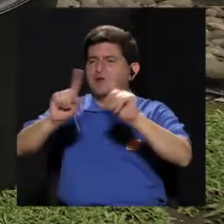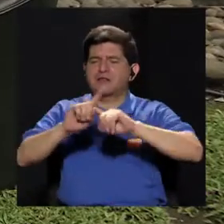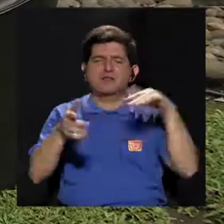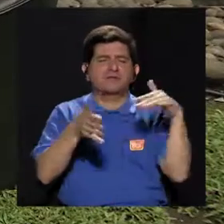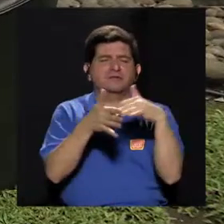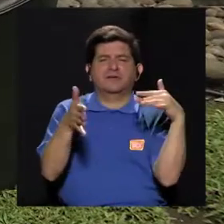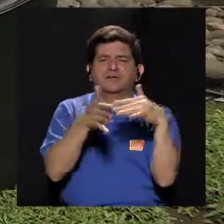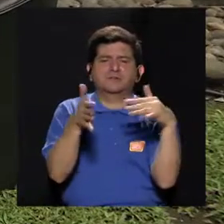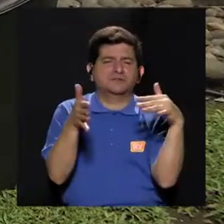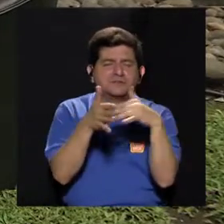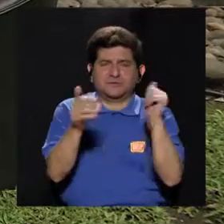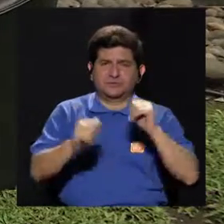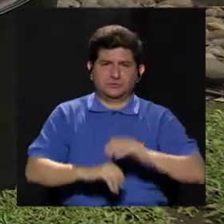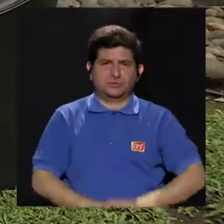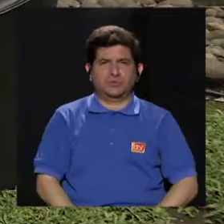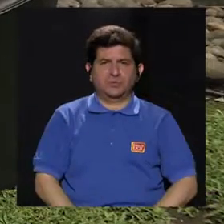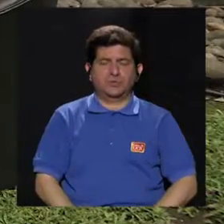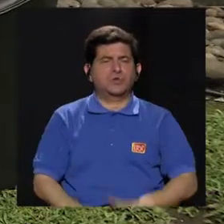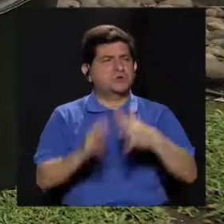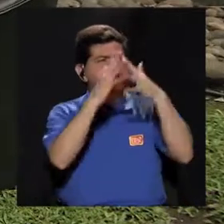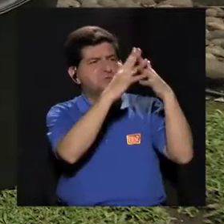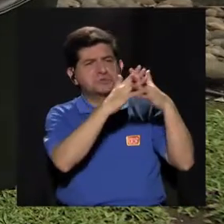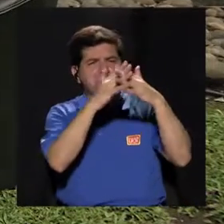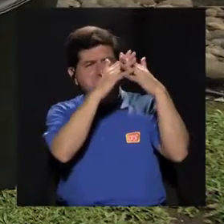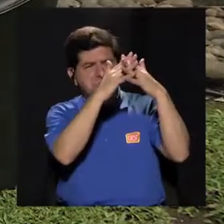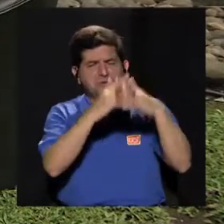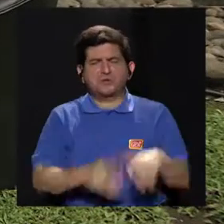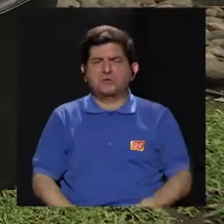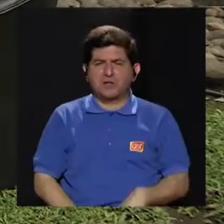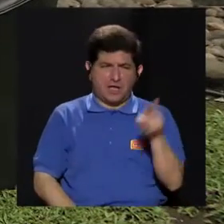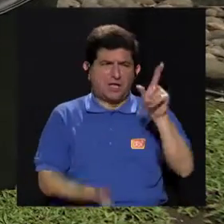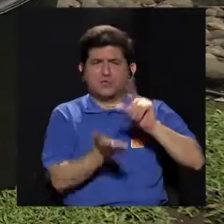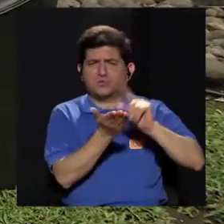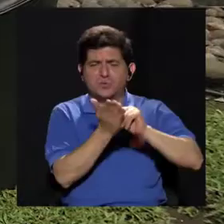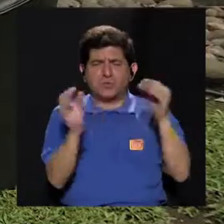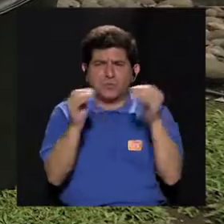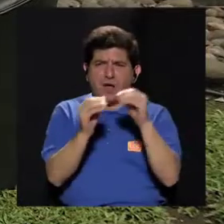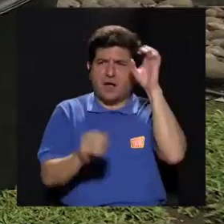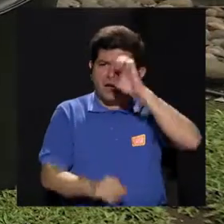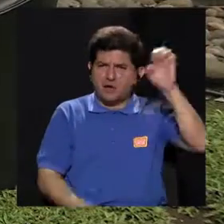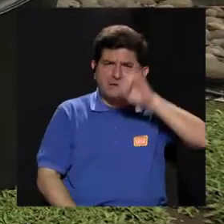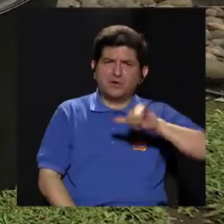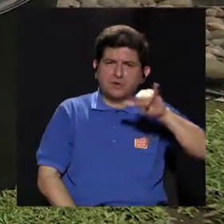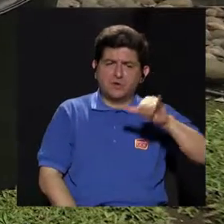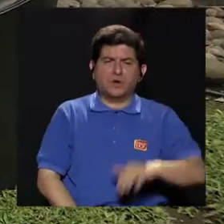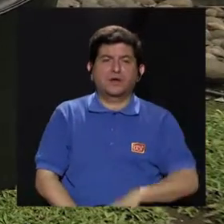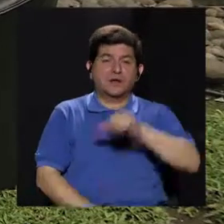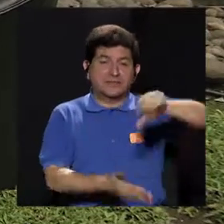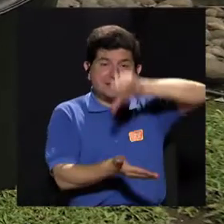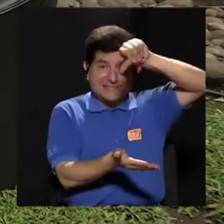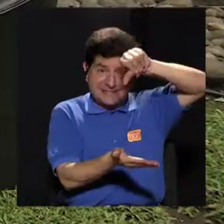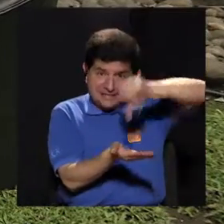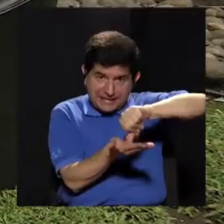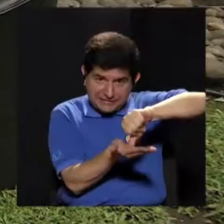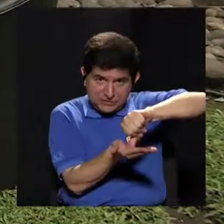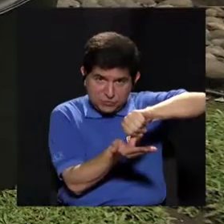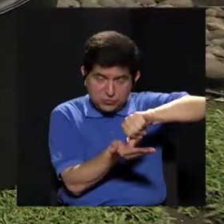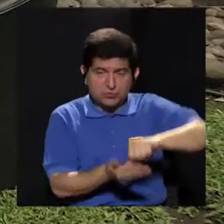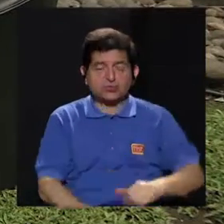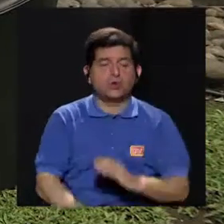en múltiples estudios de Norteamérica, que son los que más publican, y europeos, que los